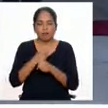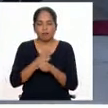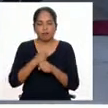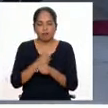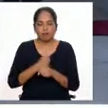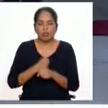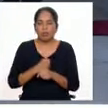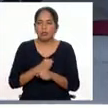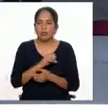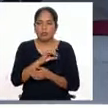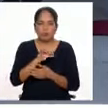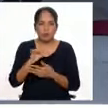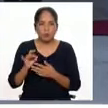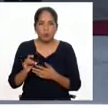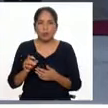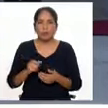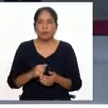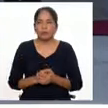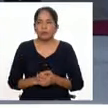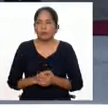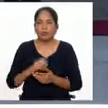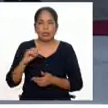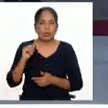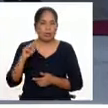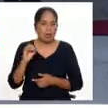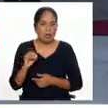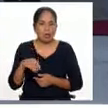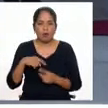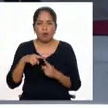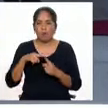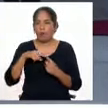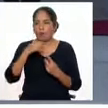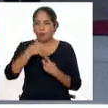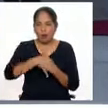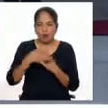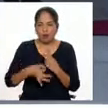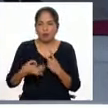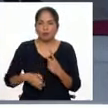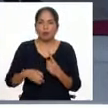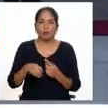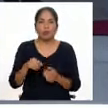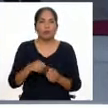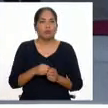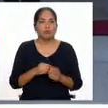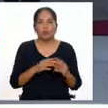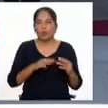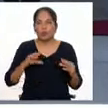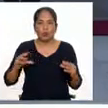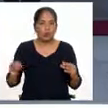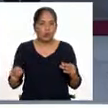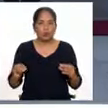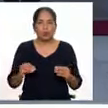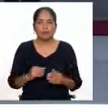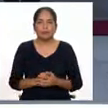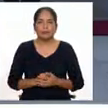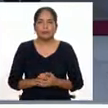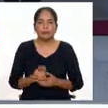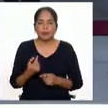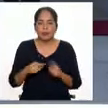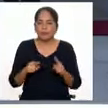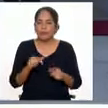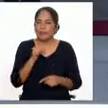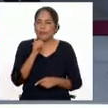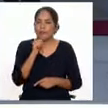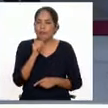Oventeni, muchísimas hectáreas de cacao, de plátano, de yuca. Pero nos falta algo, señora ministra, para salir adelante. Es